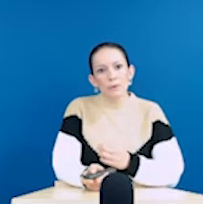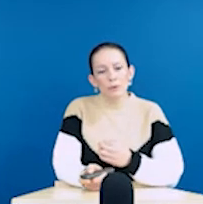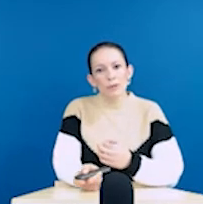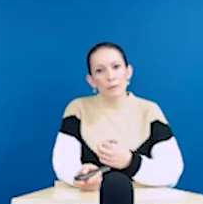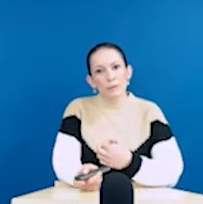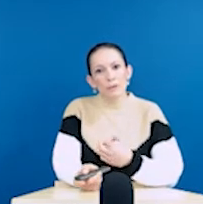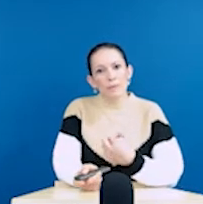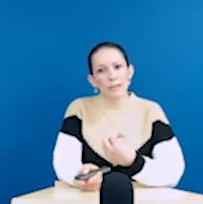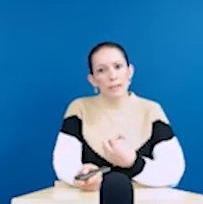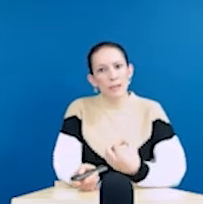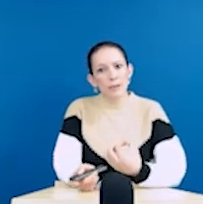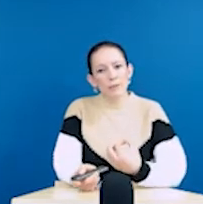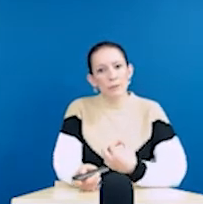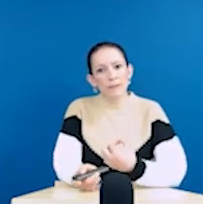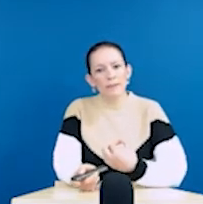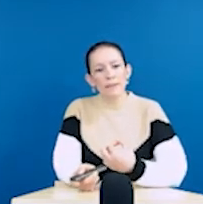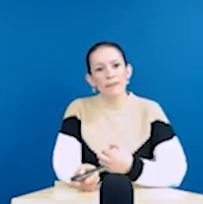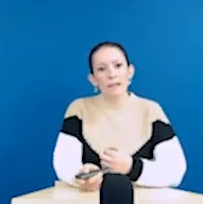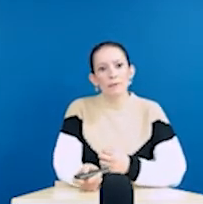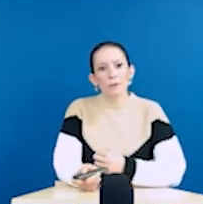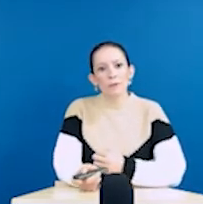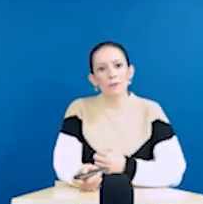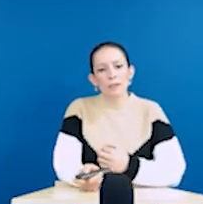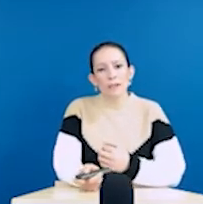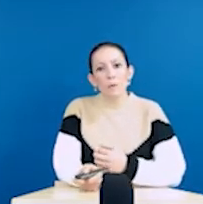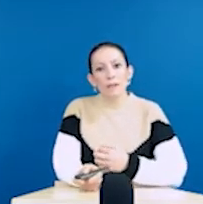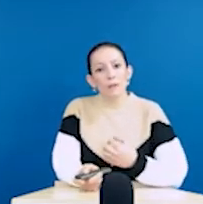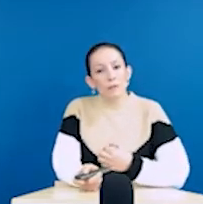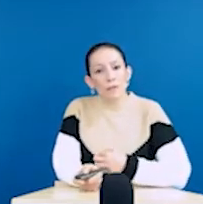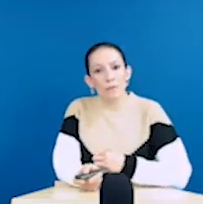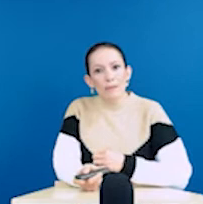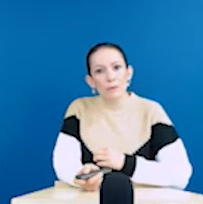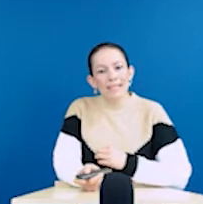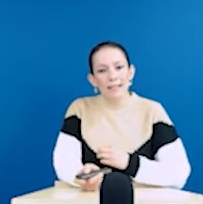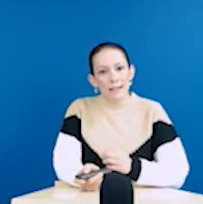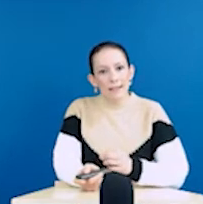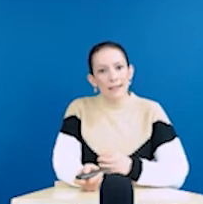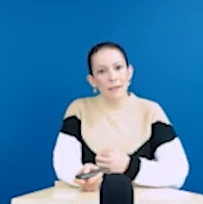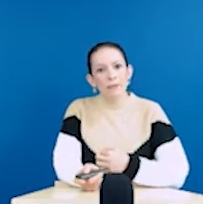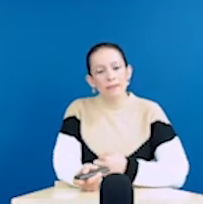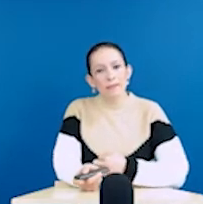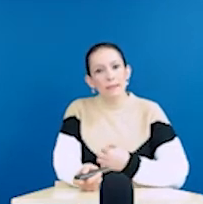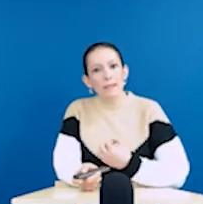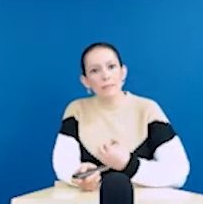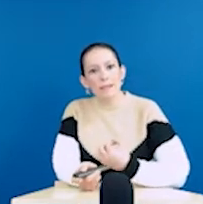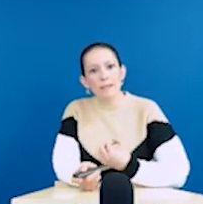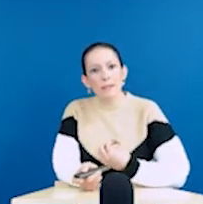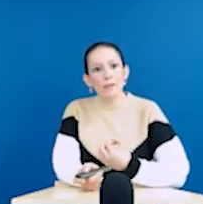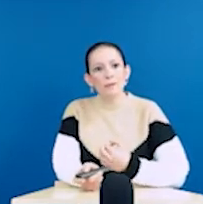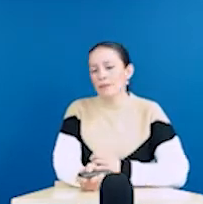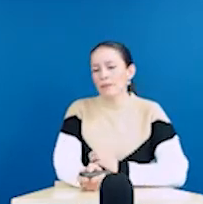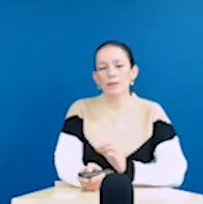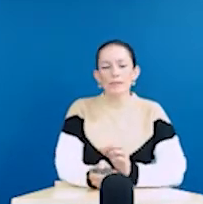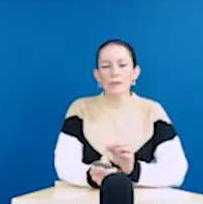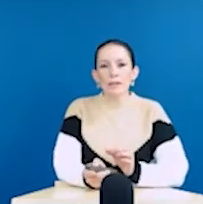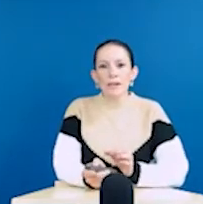Si nosotros tenemos un timbre de llamado, estos pacientes a nosotros, cuando tienen una información clara en qué consiste el timbre de